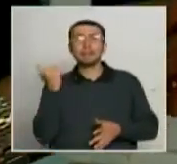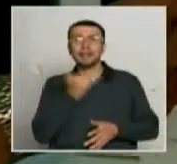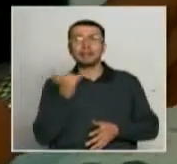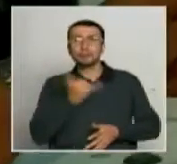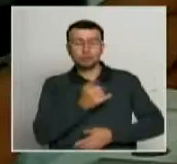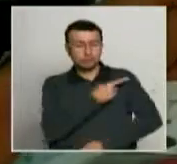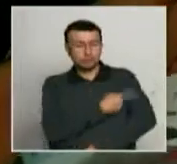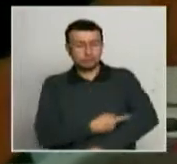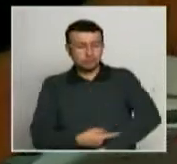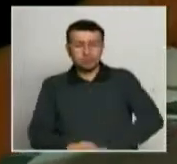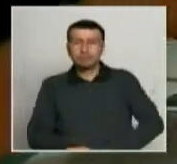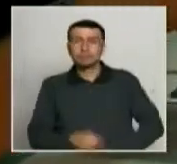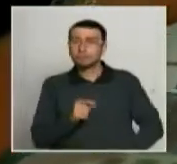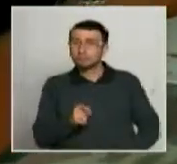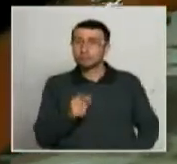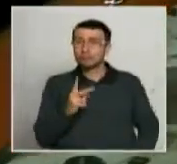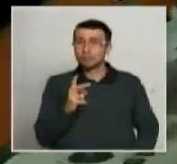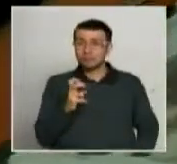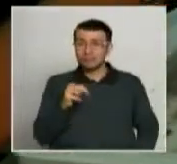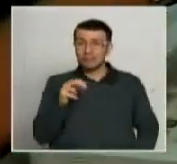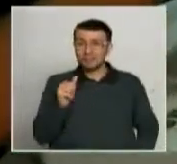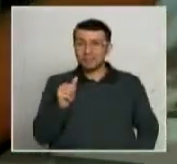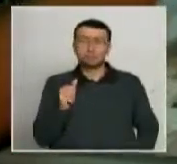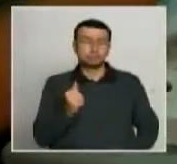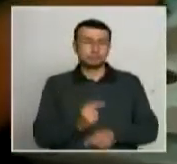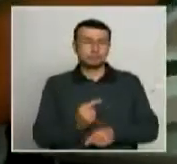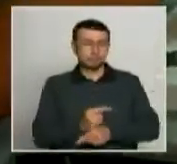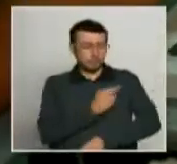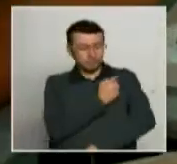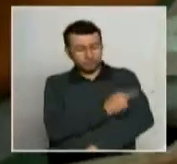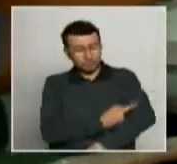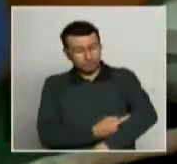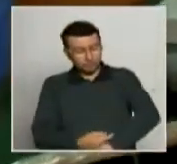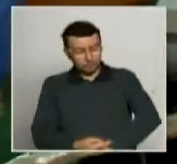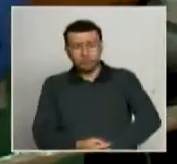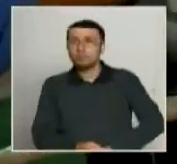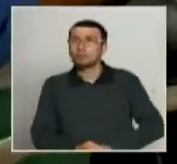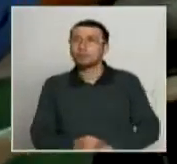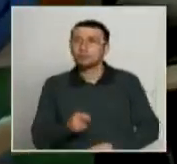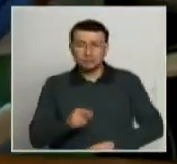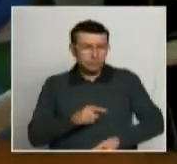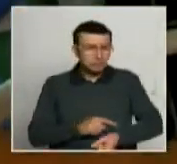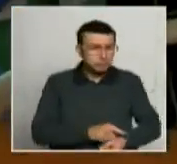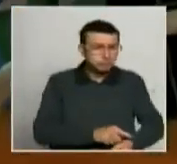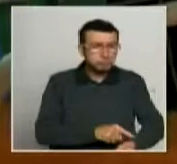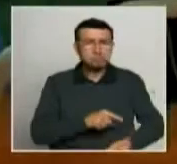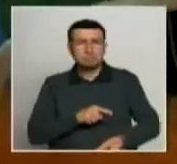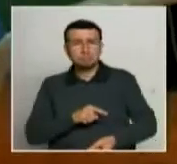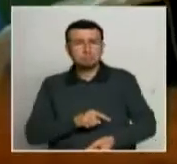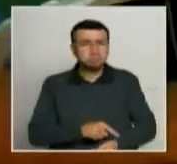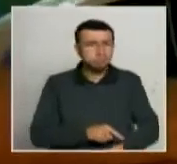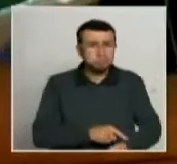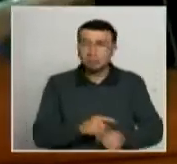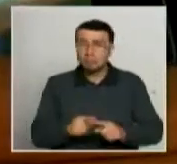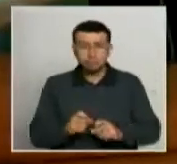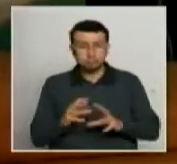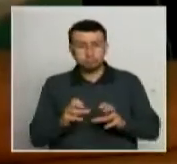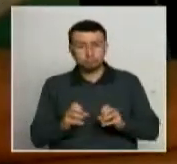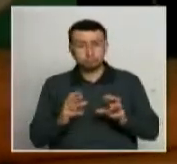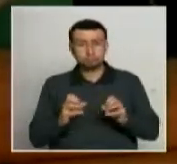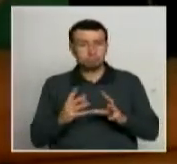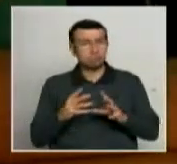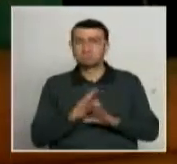como en los libros de anatomía. La vena azul, y la vena la podemos colapsar, nosotros ahí la